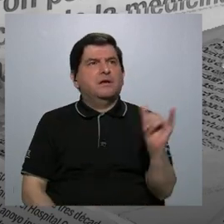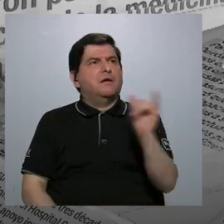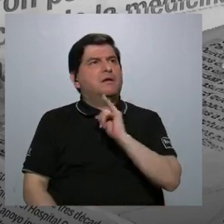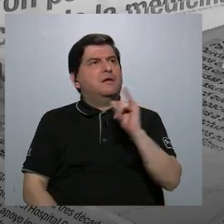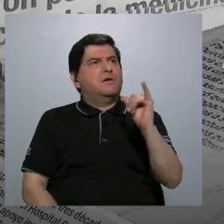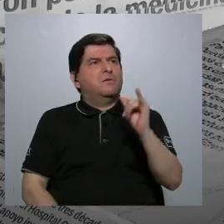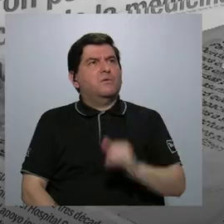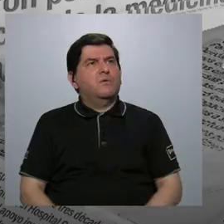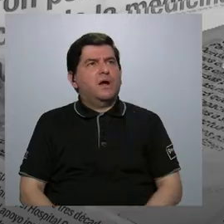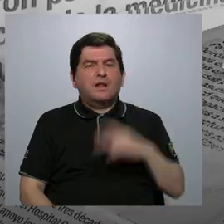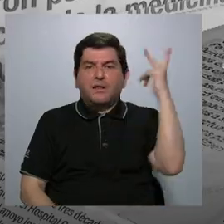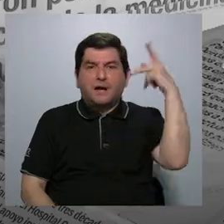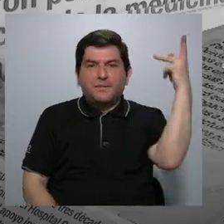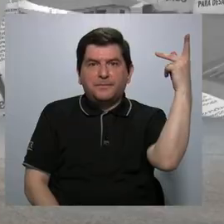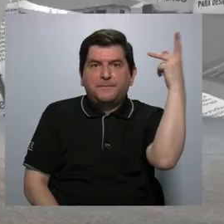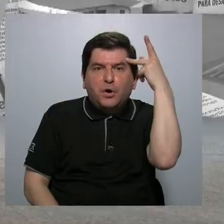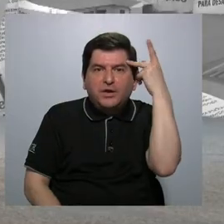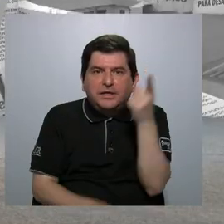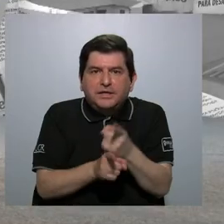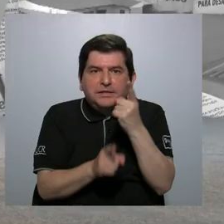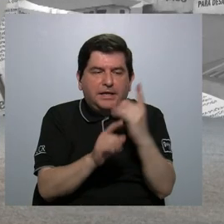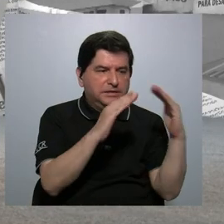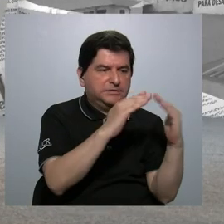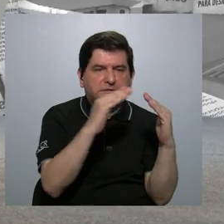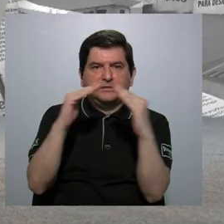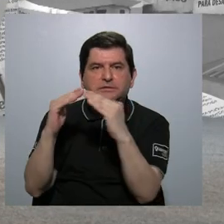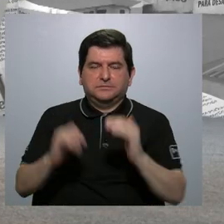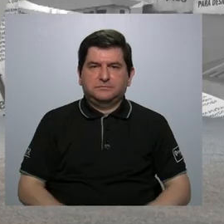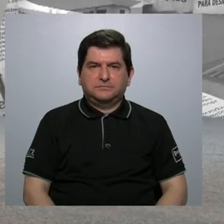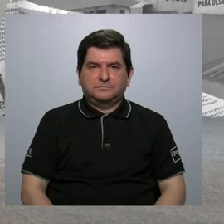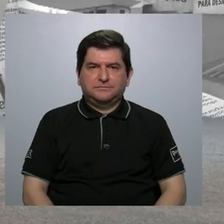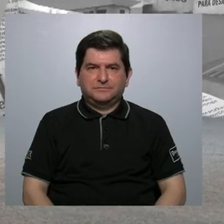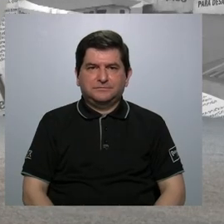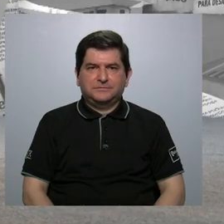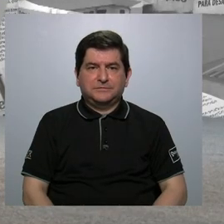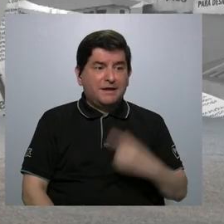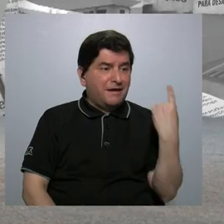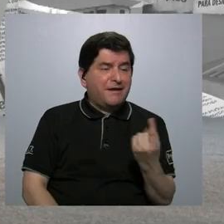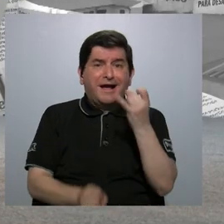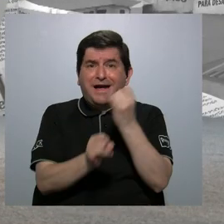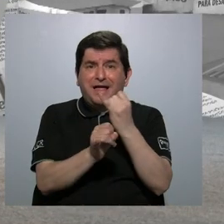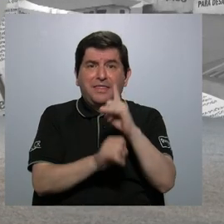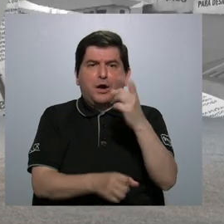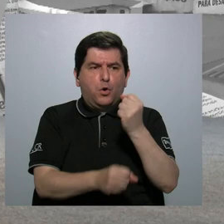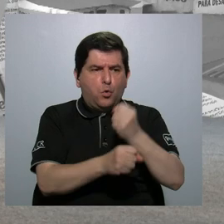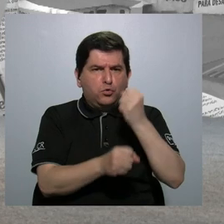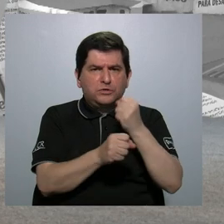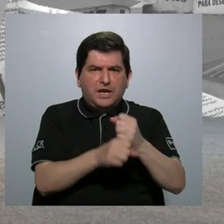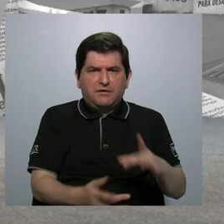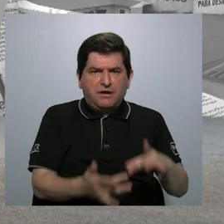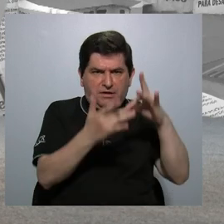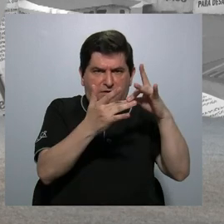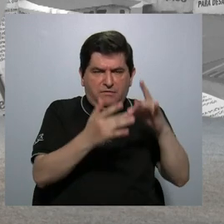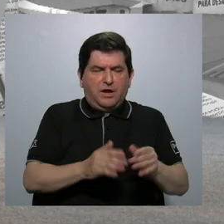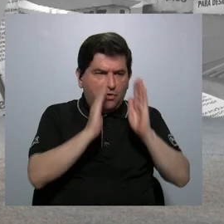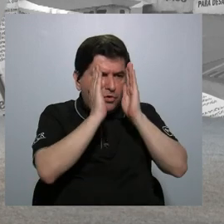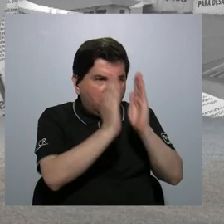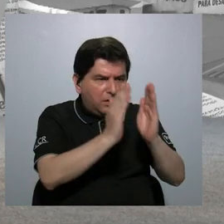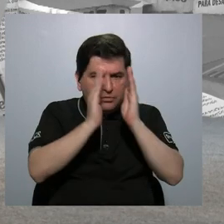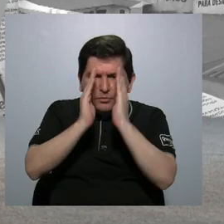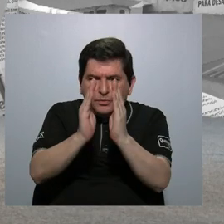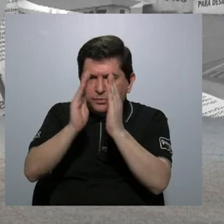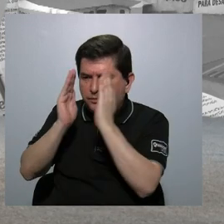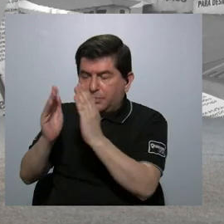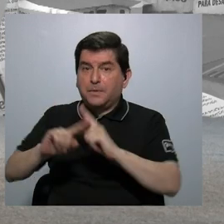de políticas adecuadas de vivienda. O sea, cada ente tiene una tarea en particular o está llamada a una tarea en